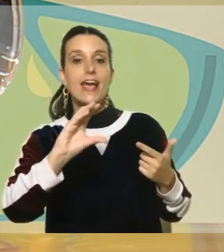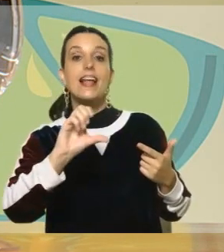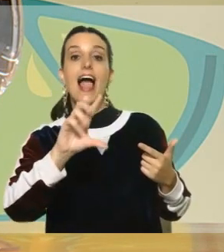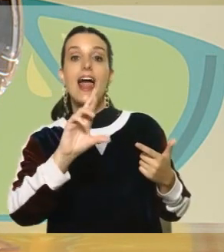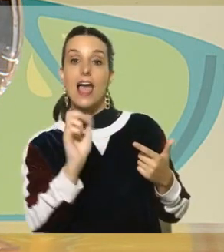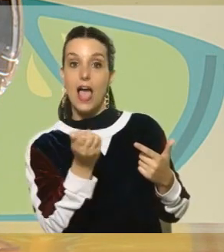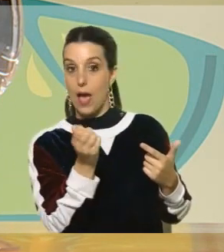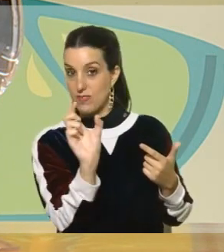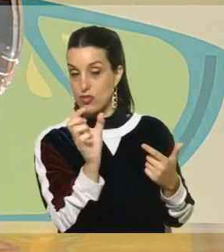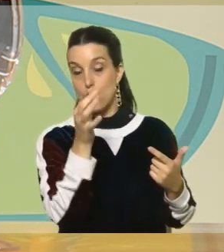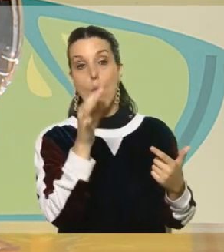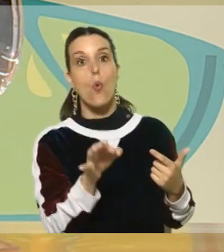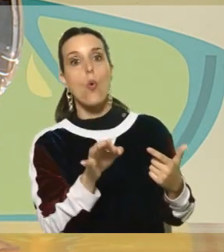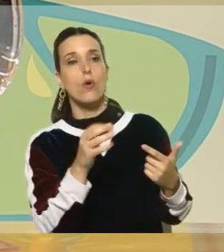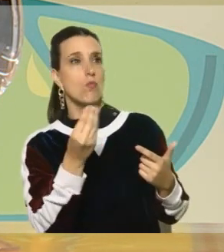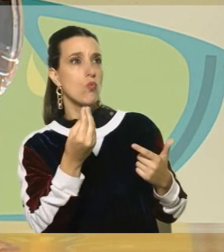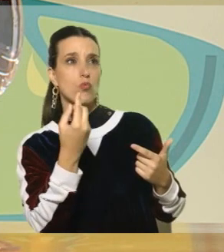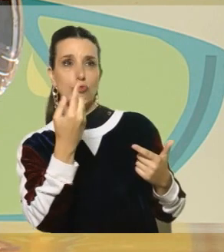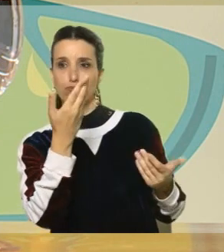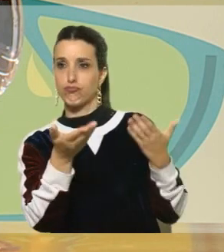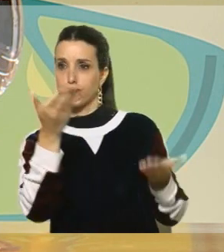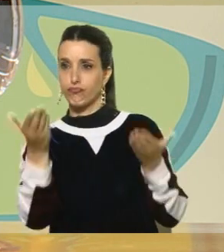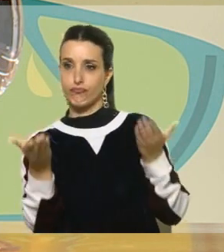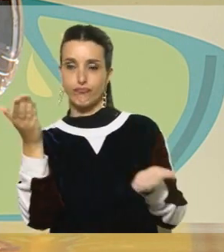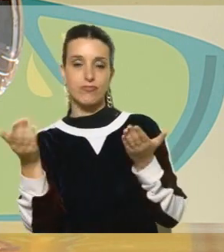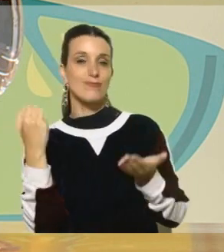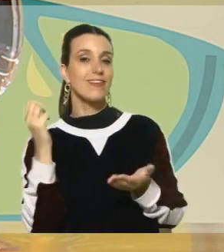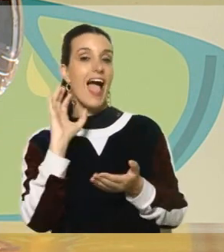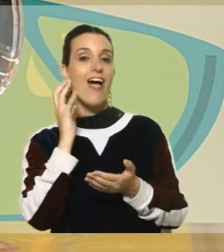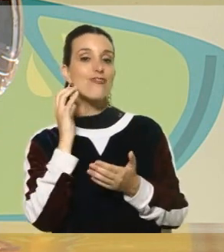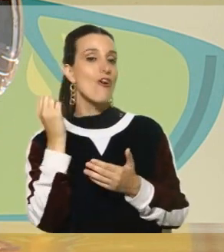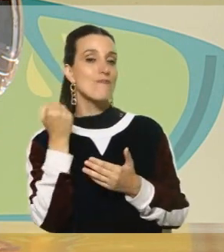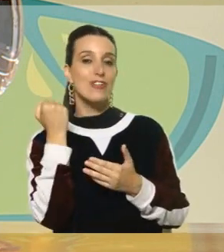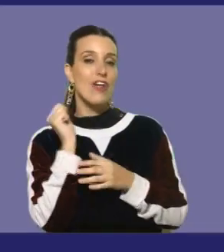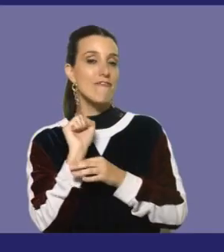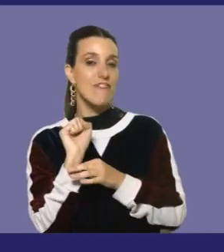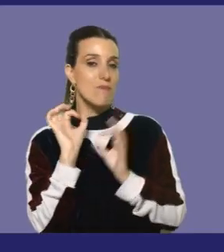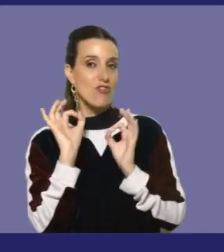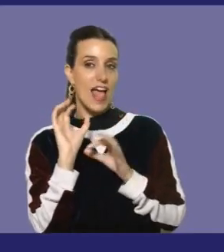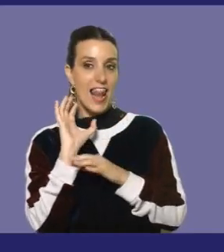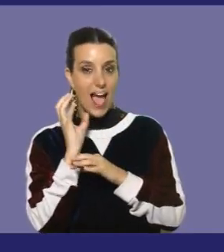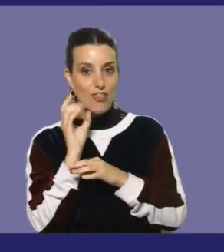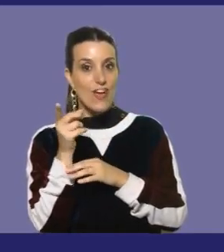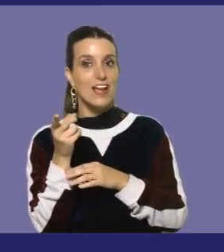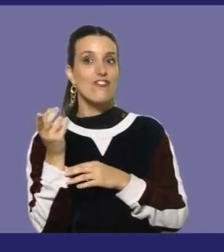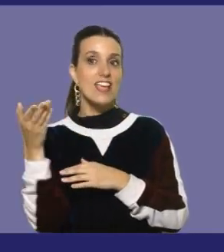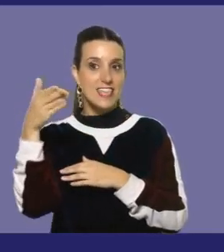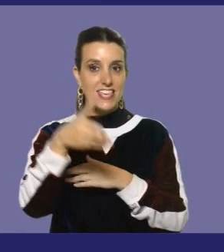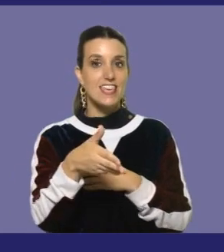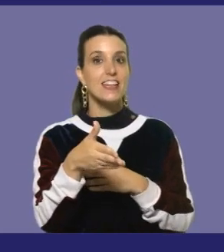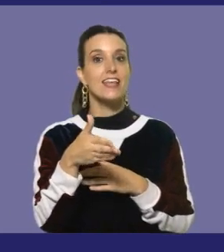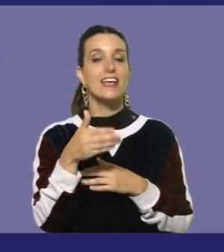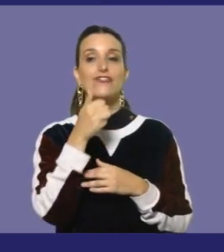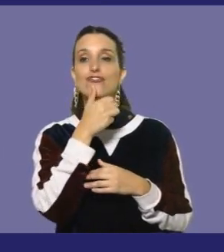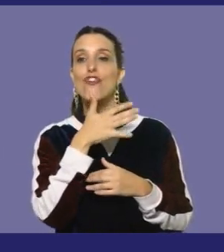ambos con varios antecedentes, gente de la radio, de la investigación histórica, que nos van a acompañar en la